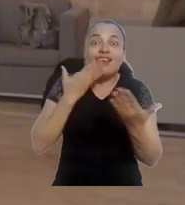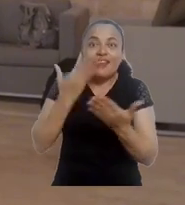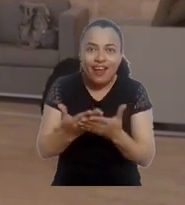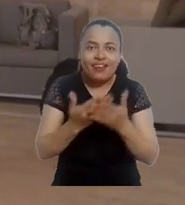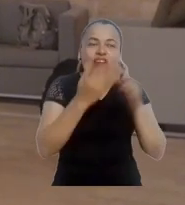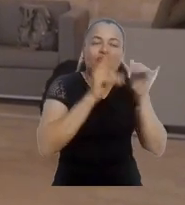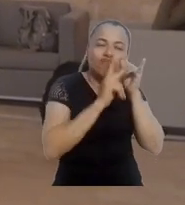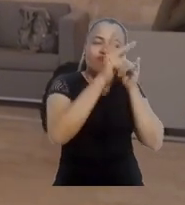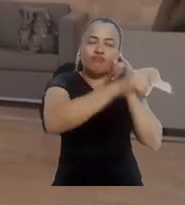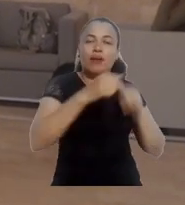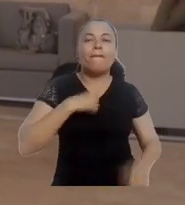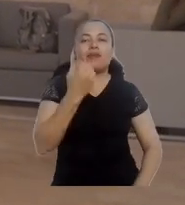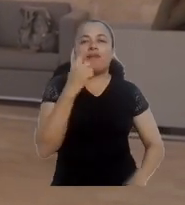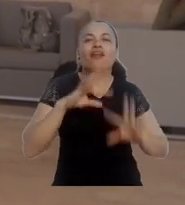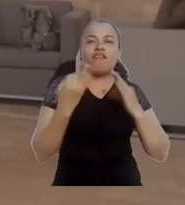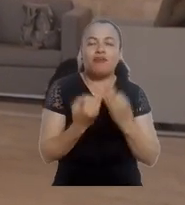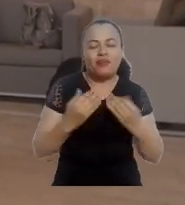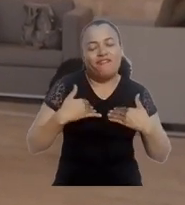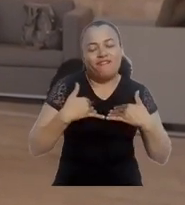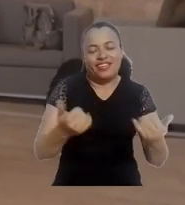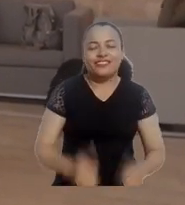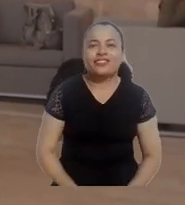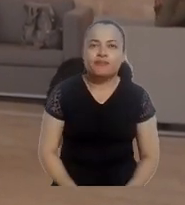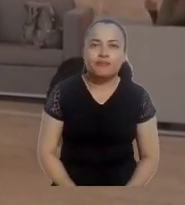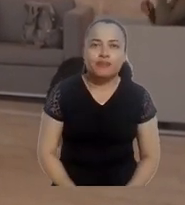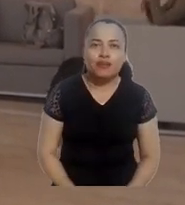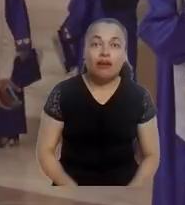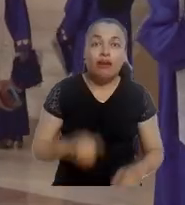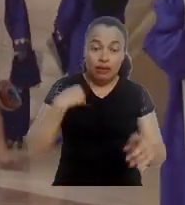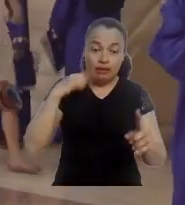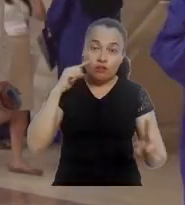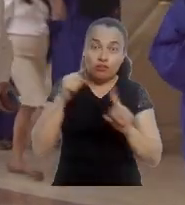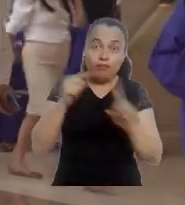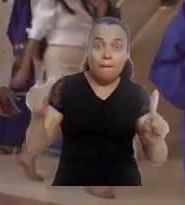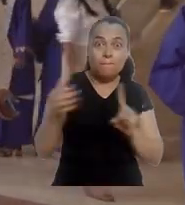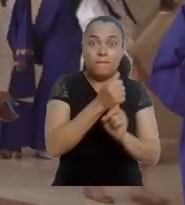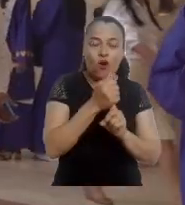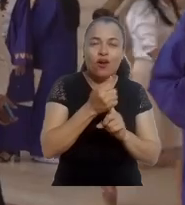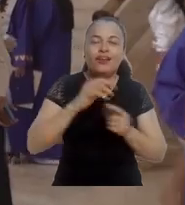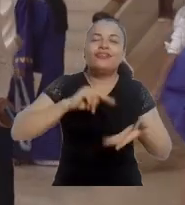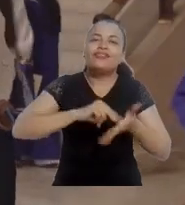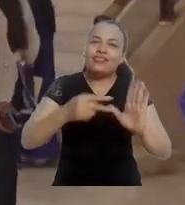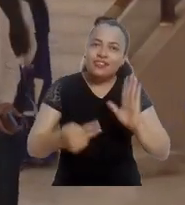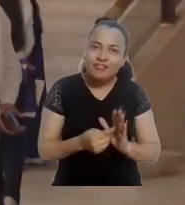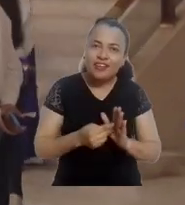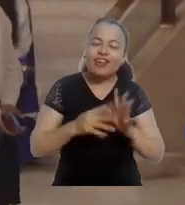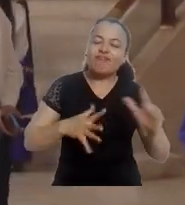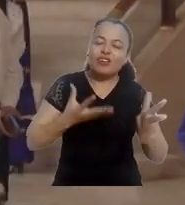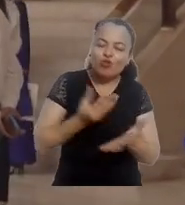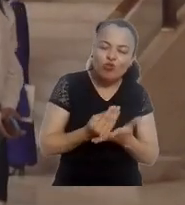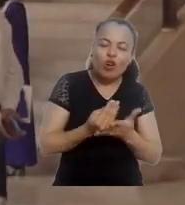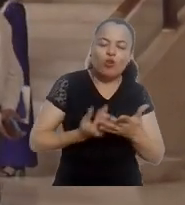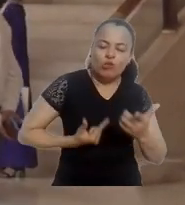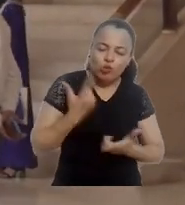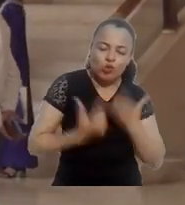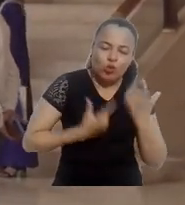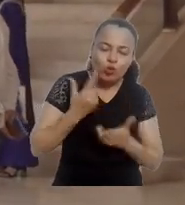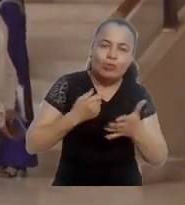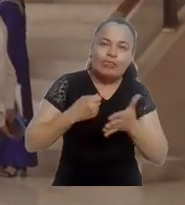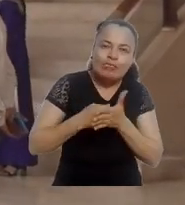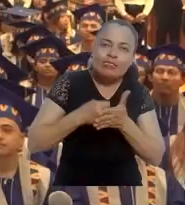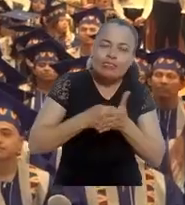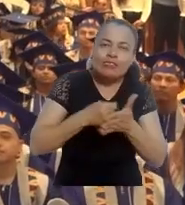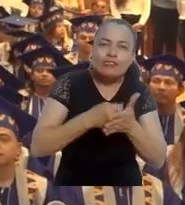a eso hoy soy ingeniera civil, la primera de mi familia, y me siento muy feliz. Este logro significa el resultado de una